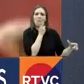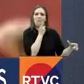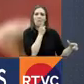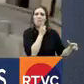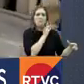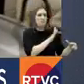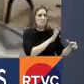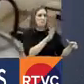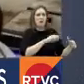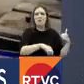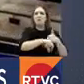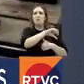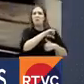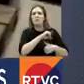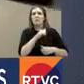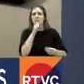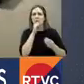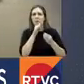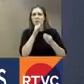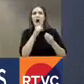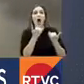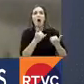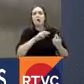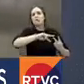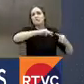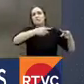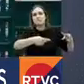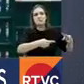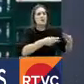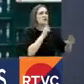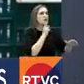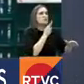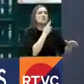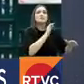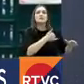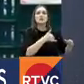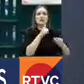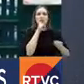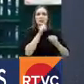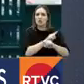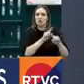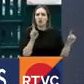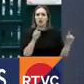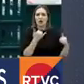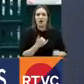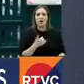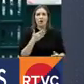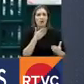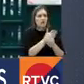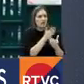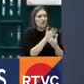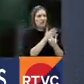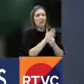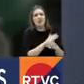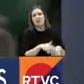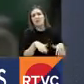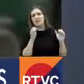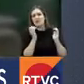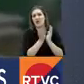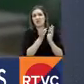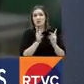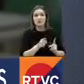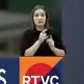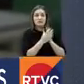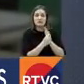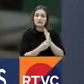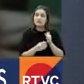está provocando esto? Que los estudiantes no vengan con regularidad a recibir las clases, pues es una población de muy